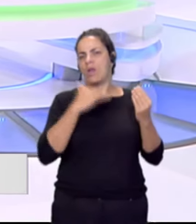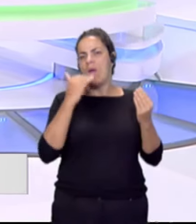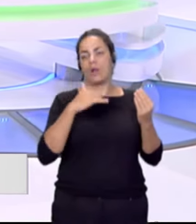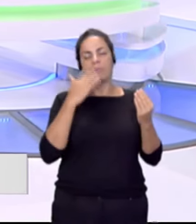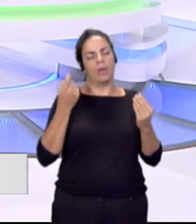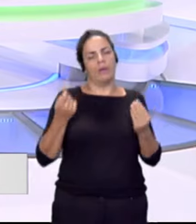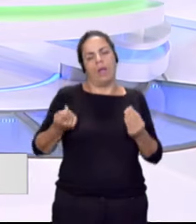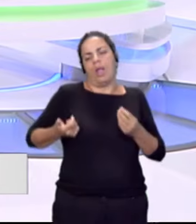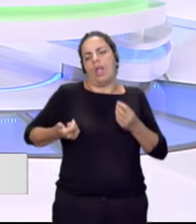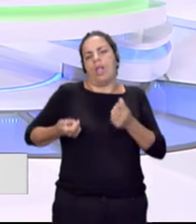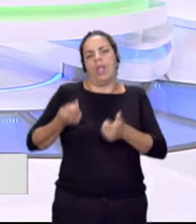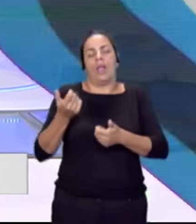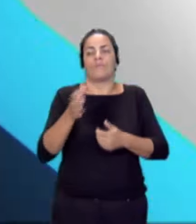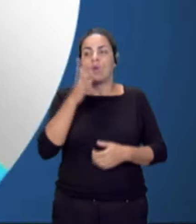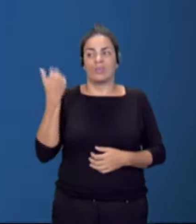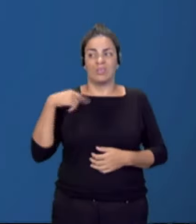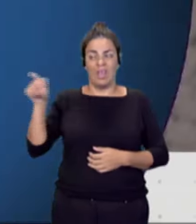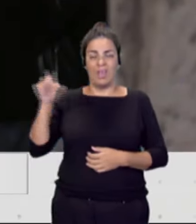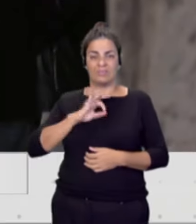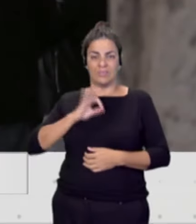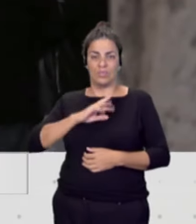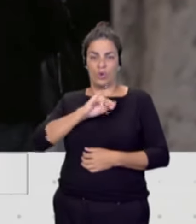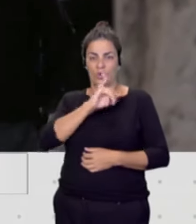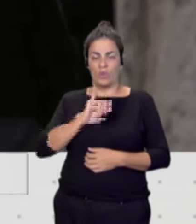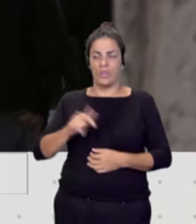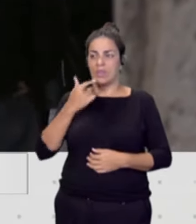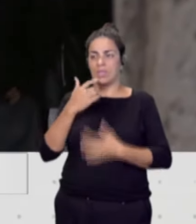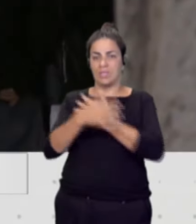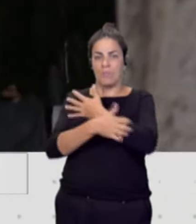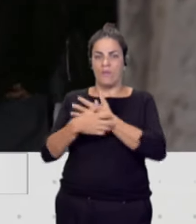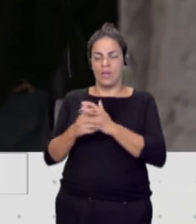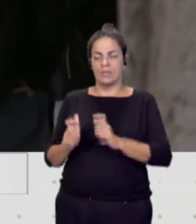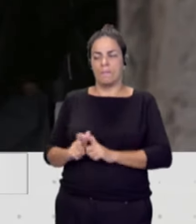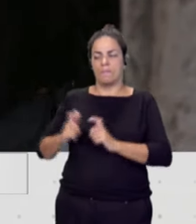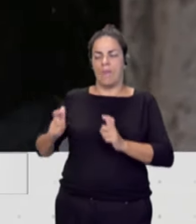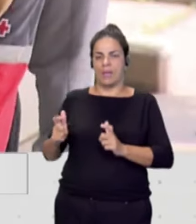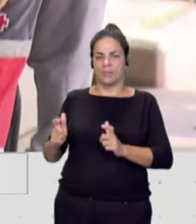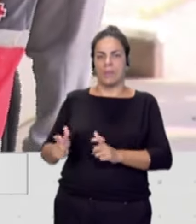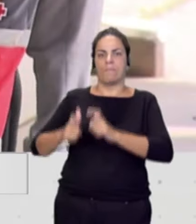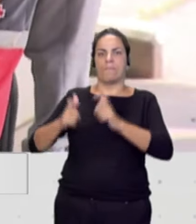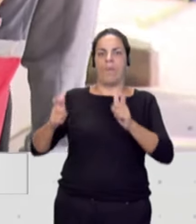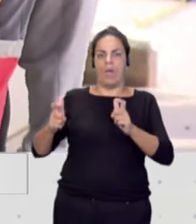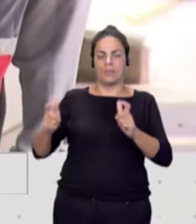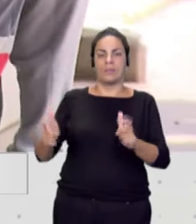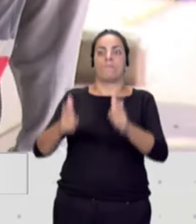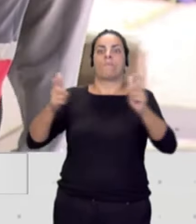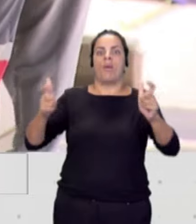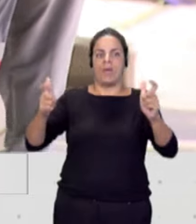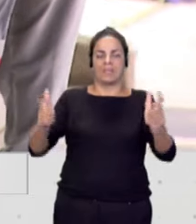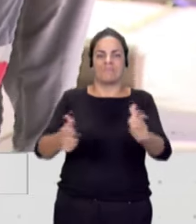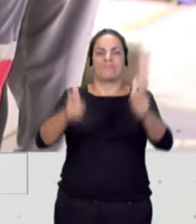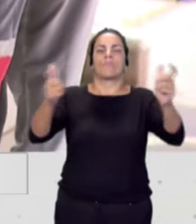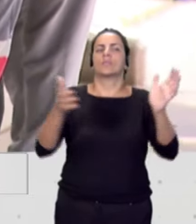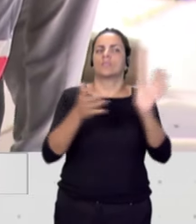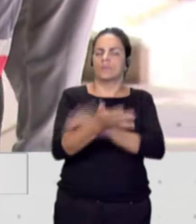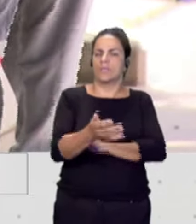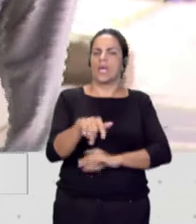pobreza, lo ha dicho el señor Rodríguez, durante muchos años ha sido progresiva. ¿Qué quiere decir? Que estamos ante un escenario de una